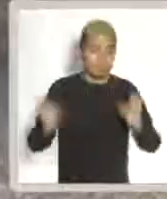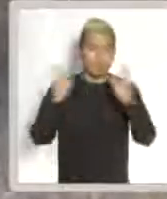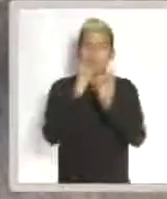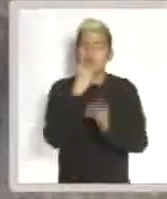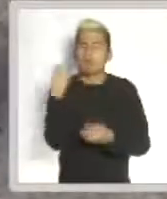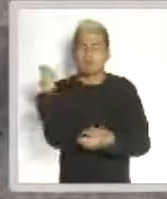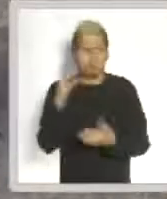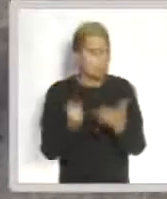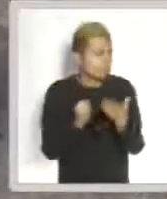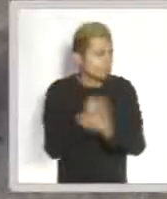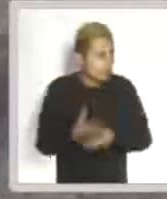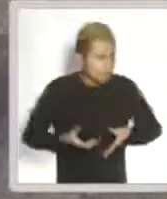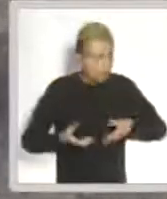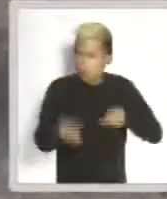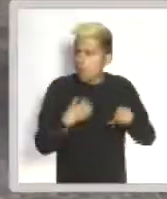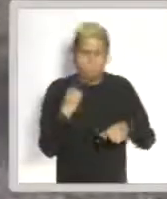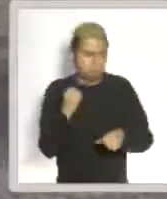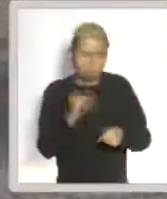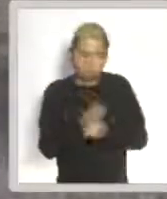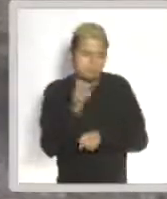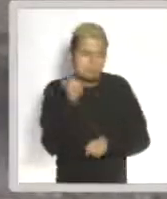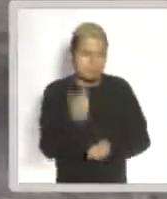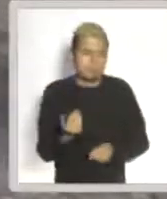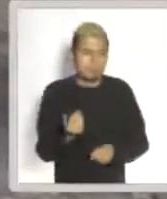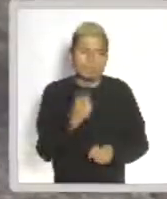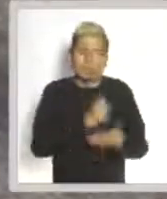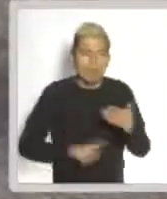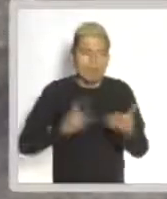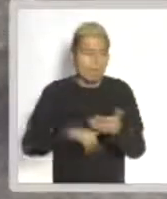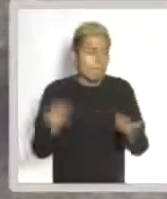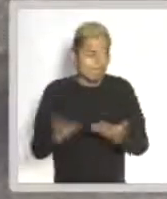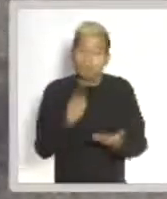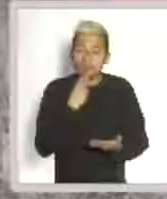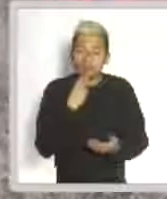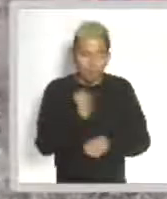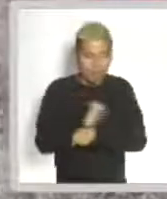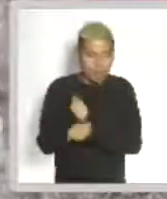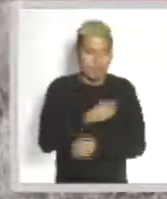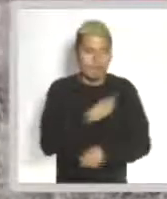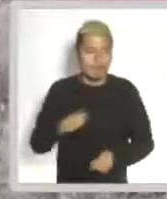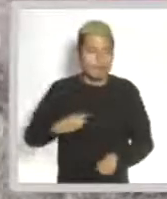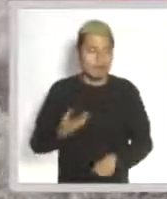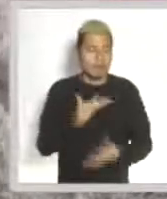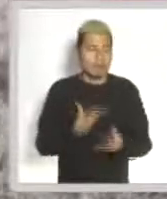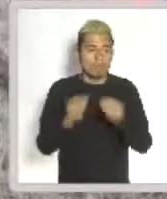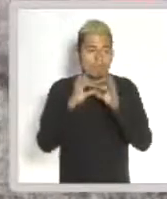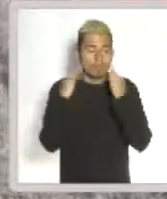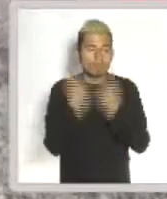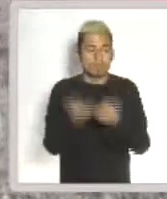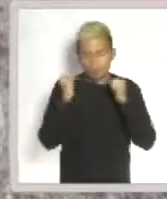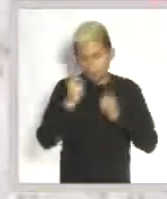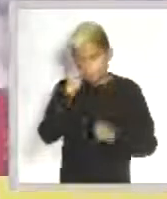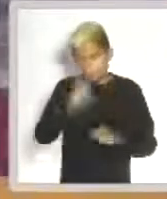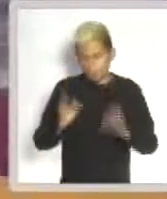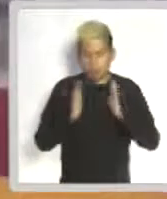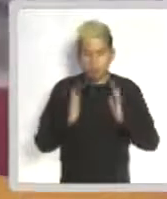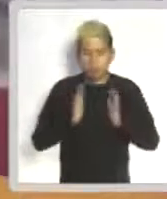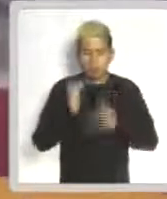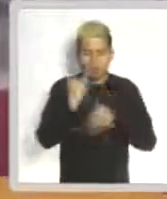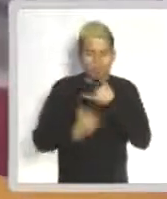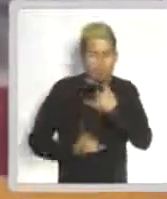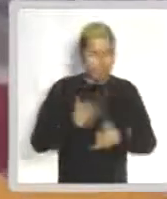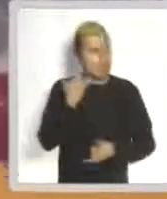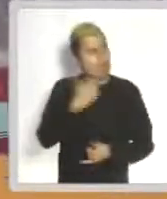carretera oa cualquier lugar y hacer uso de un vehículo hay que tomar en cuenta medidas de seguridad para cuidar a los menores mira